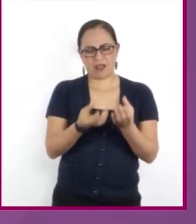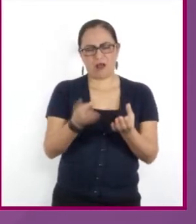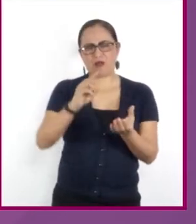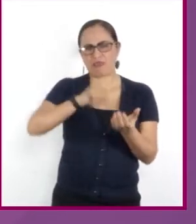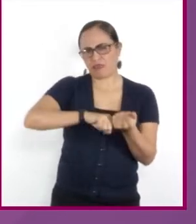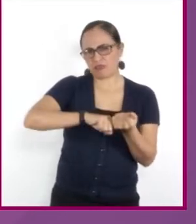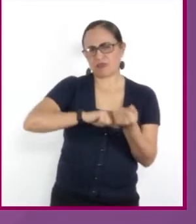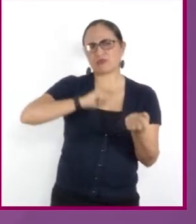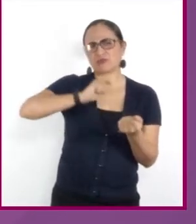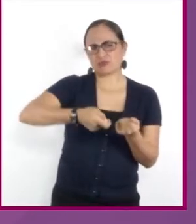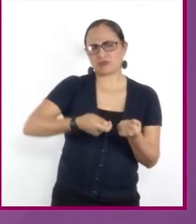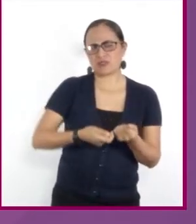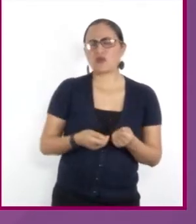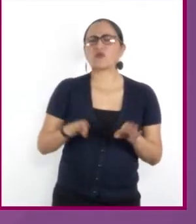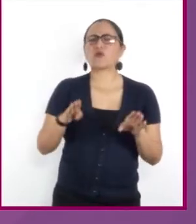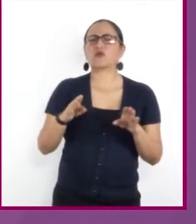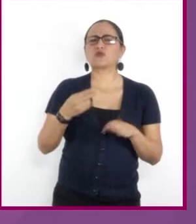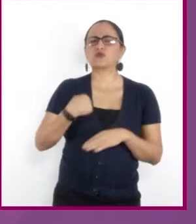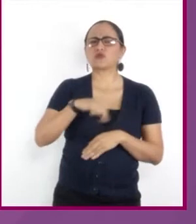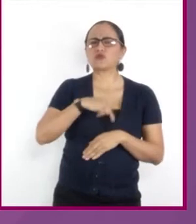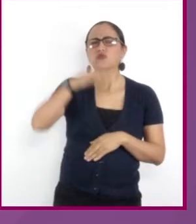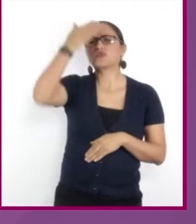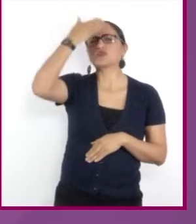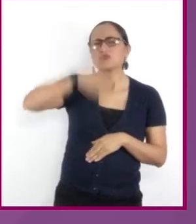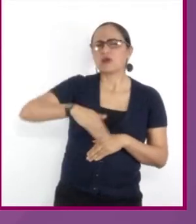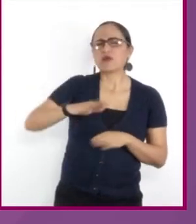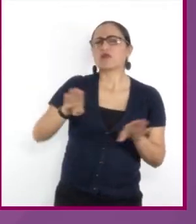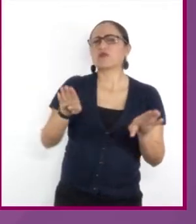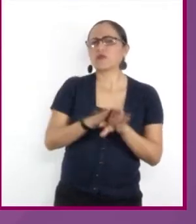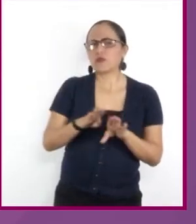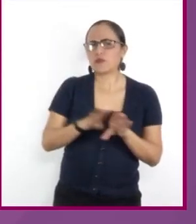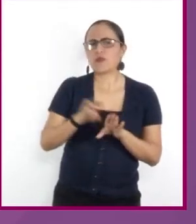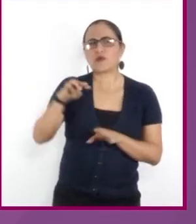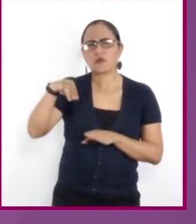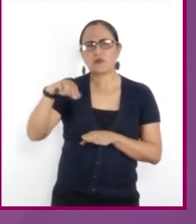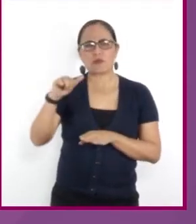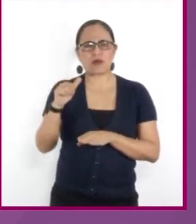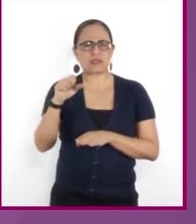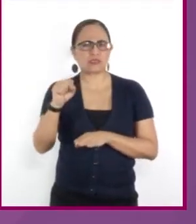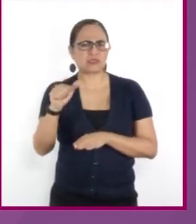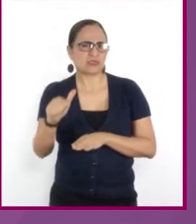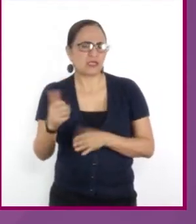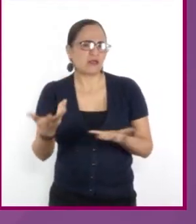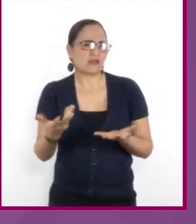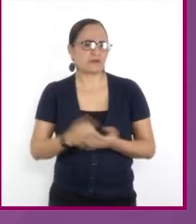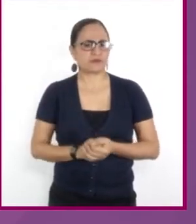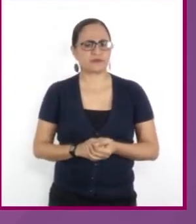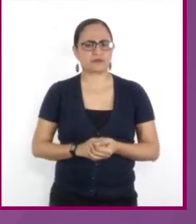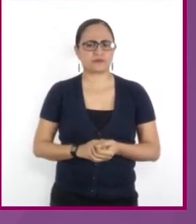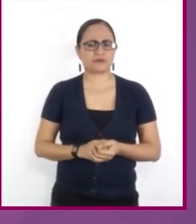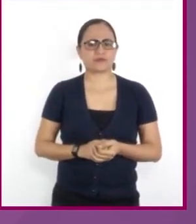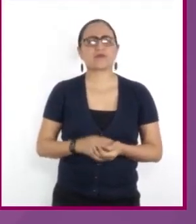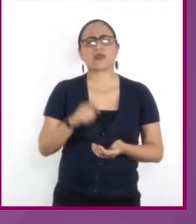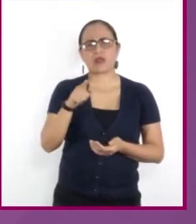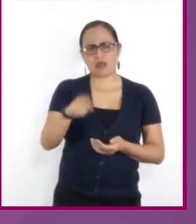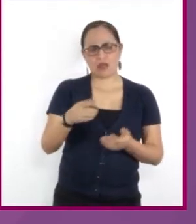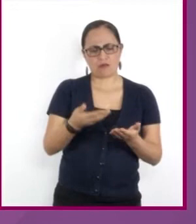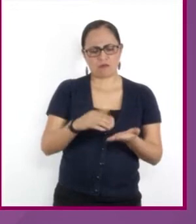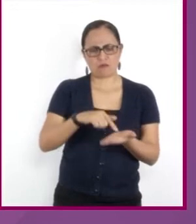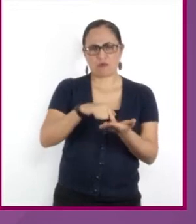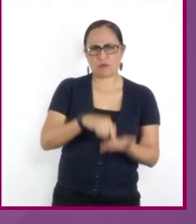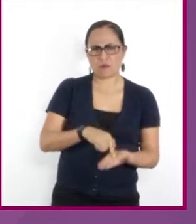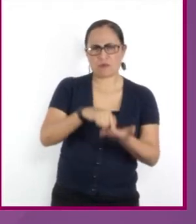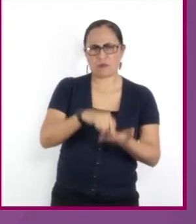¿Cómo podemos determinar la cantidad de masa, profesora? La cantidad de masa la podemos determinar por medio de básculas,